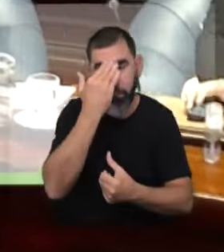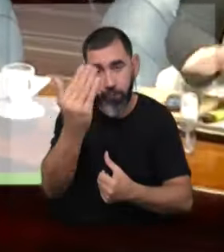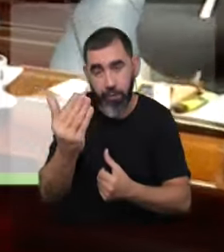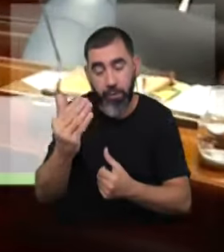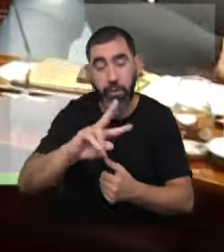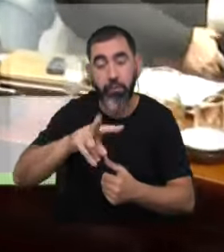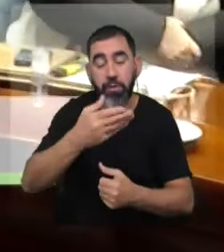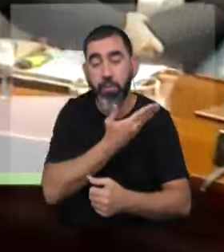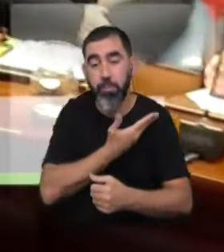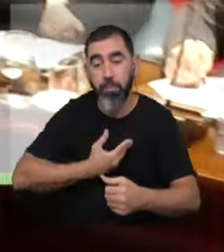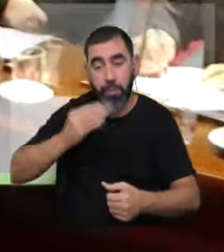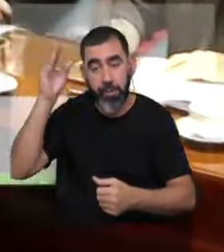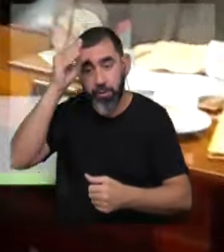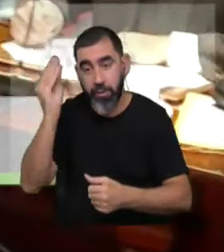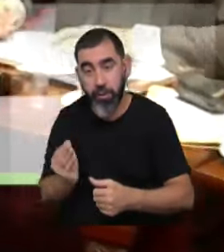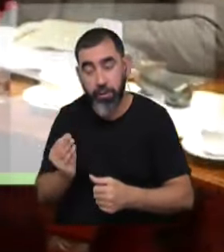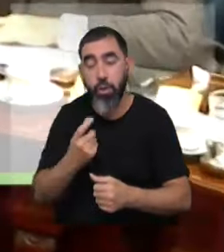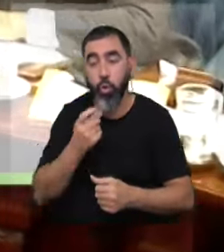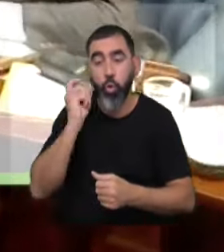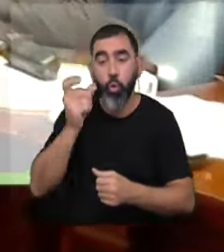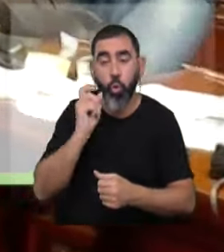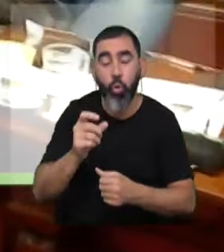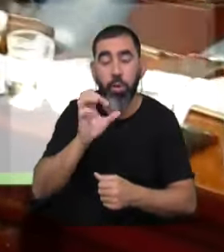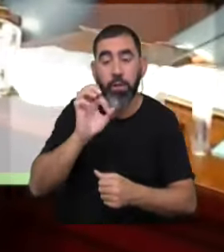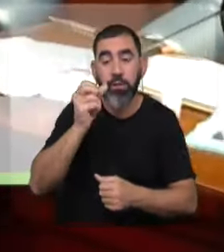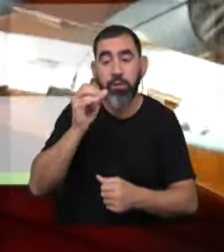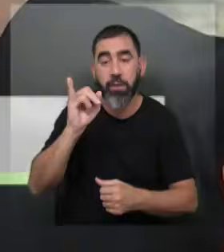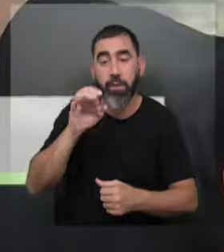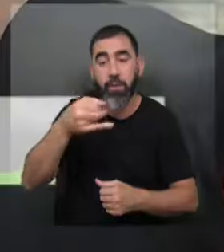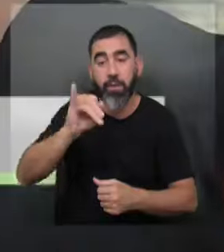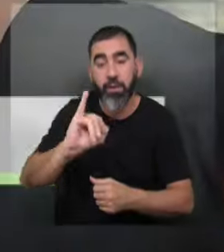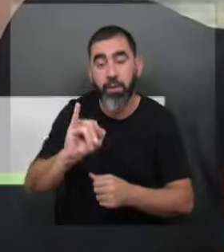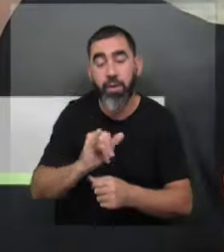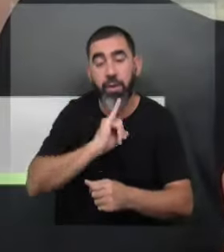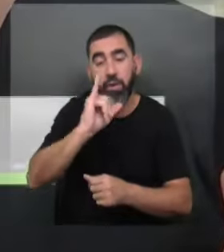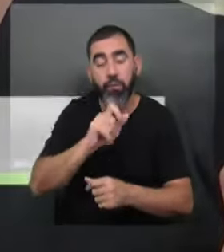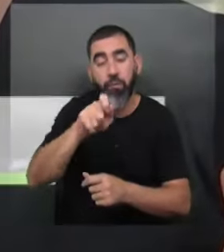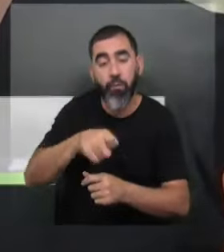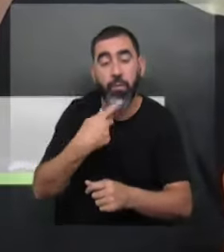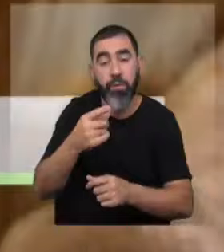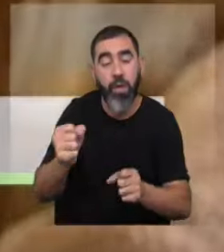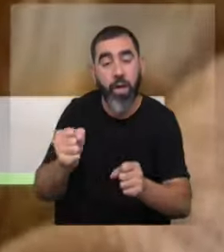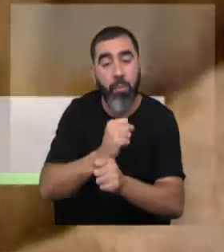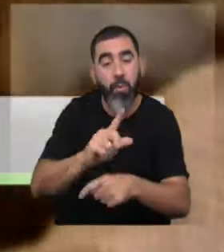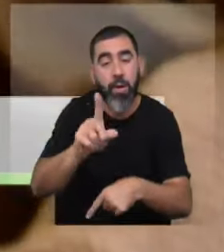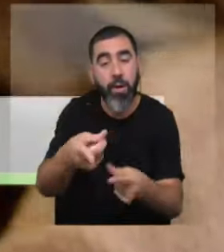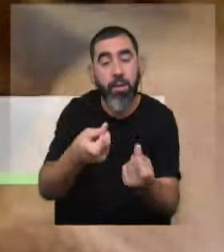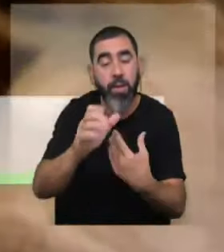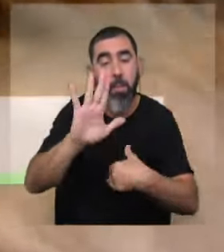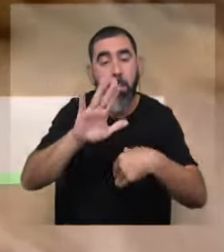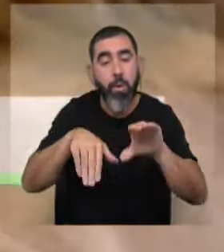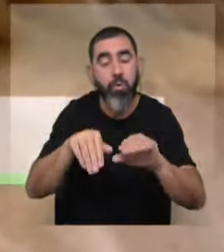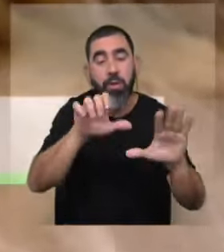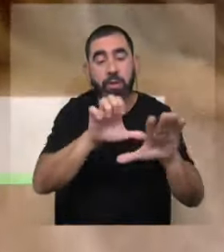la vicepresidenta Beatriz Argimón y la colorada Carmen Sanguinetti. Un informe jurídico concluye que la aprobación necesita una mayoría de